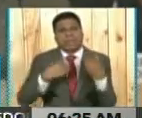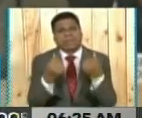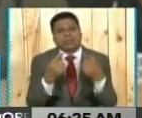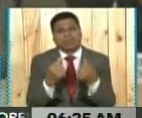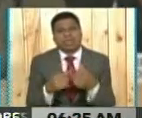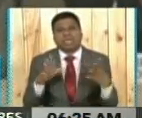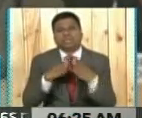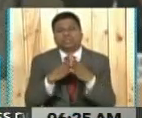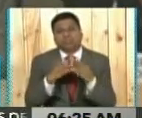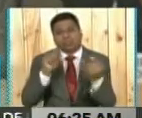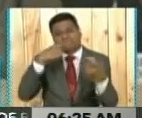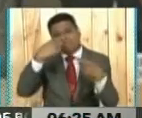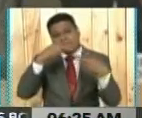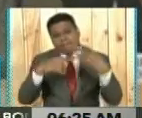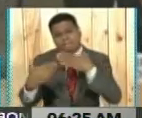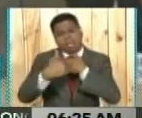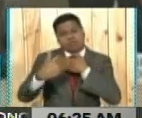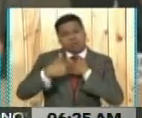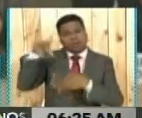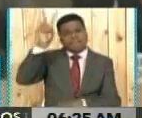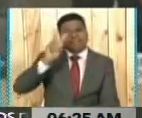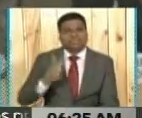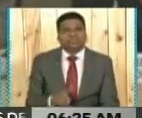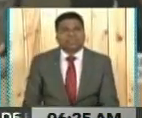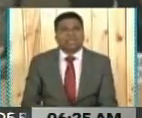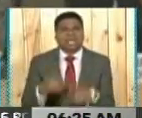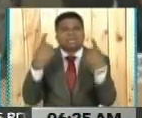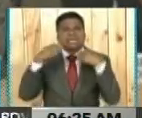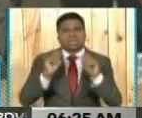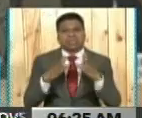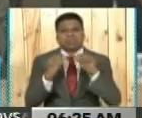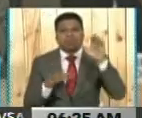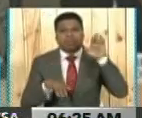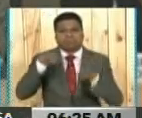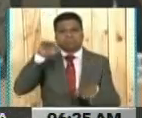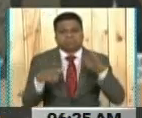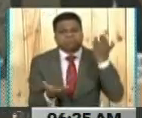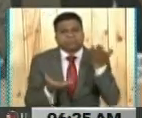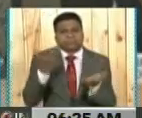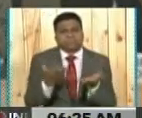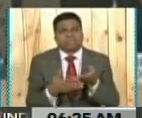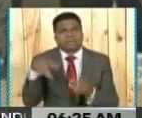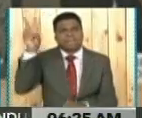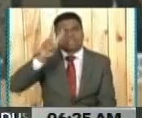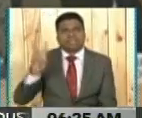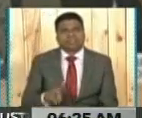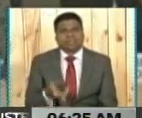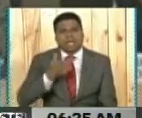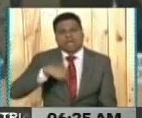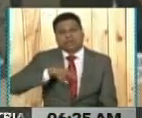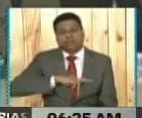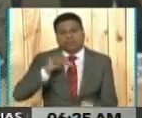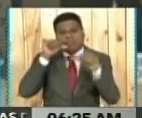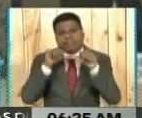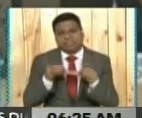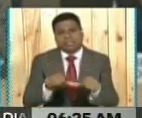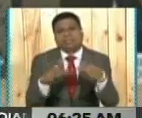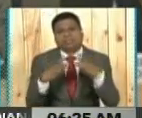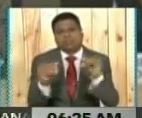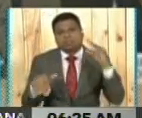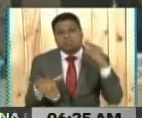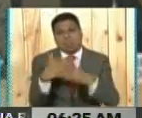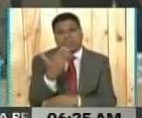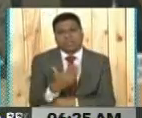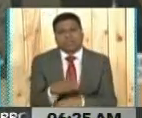no convencional, de este intento de desestabilización en Venezuela, nosotros mantenemos nuestro modelo